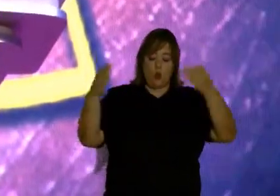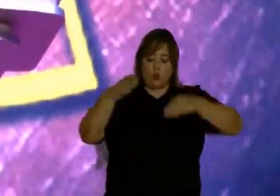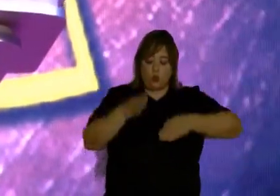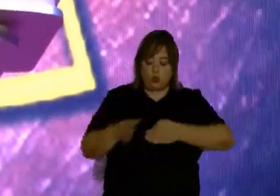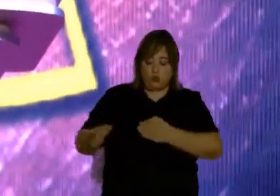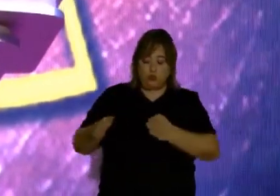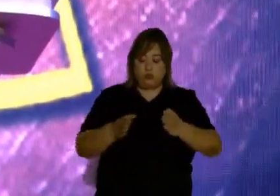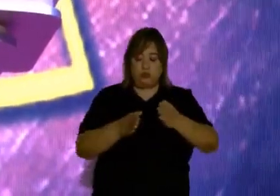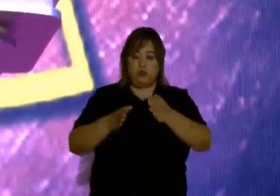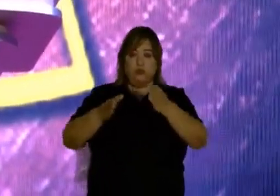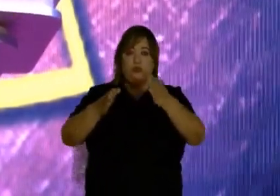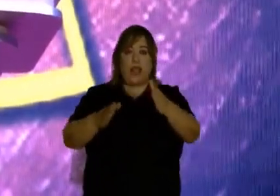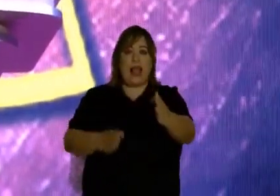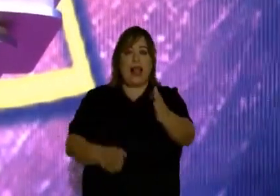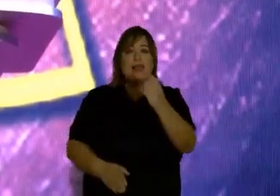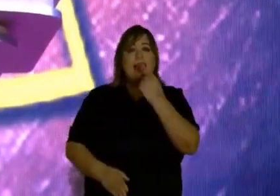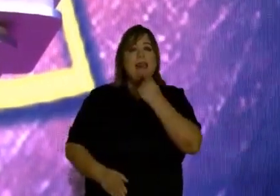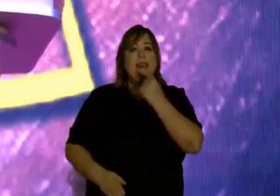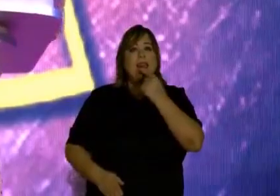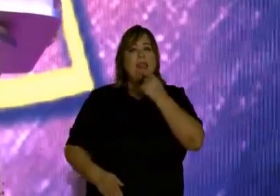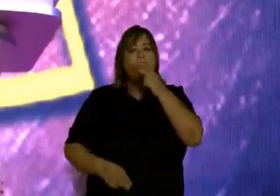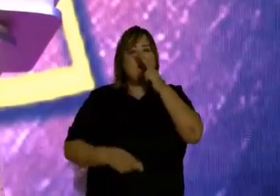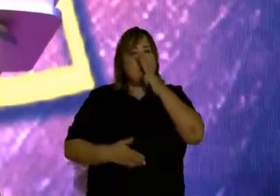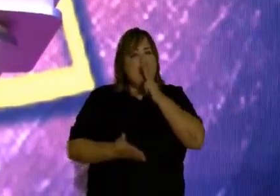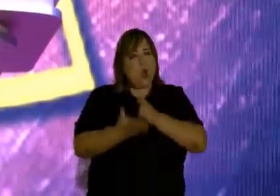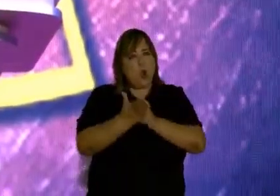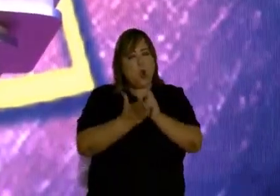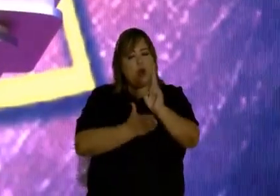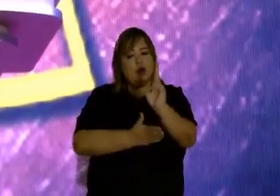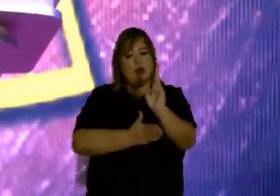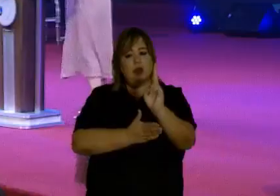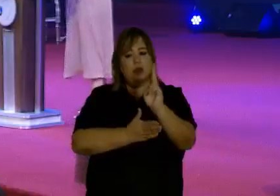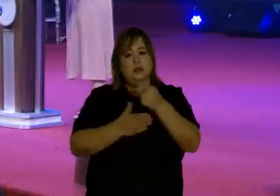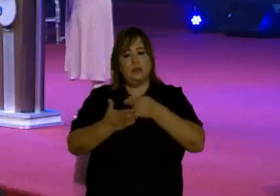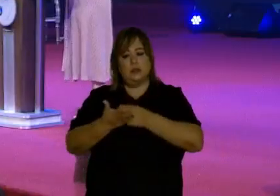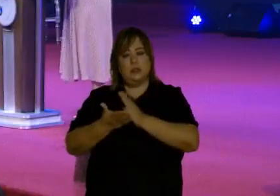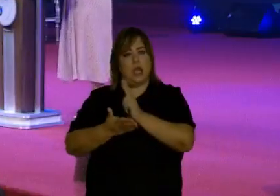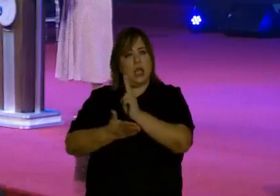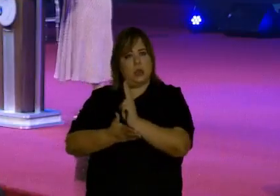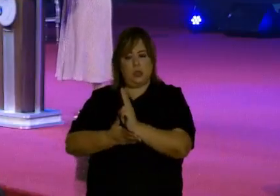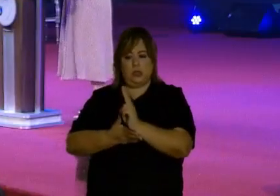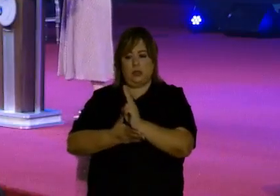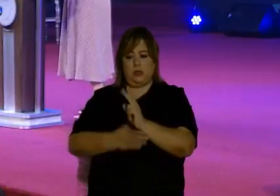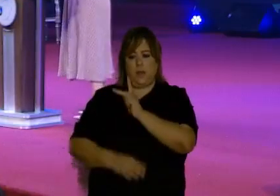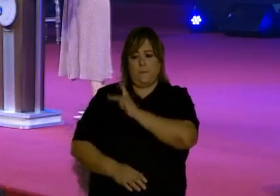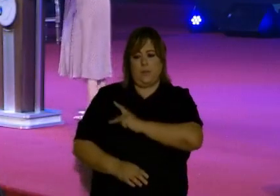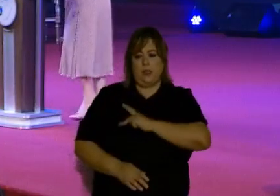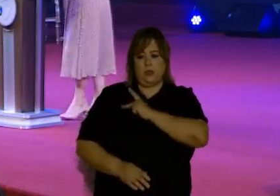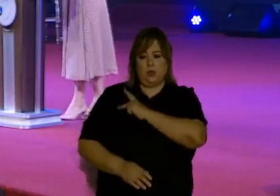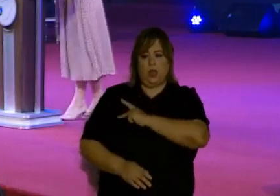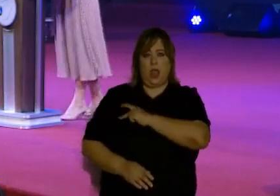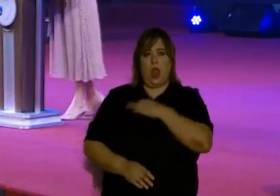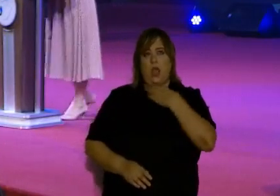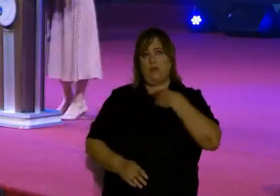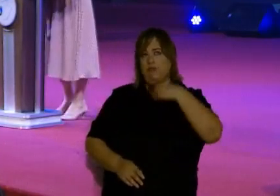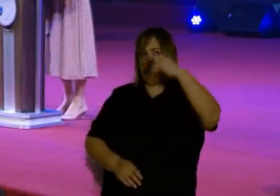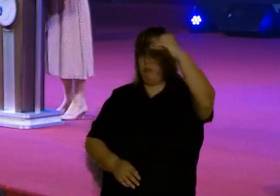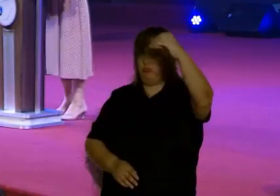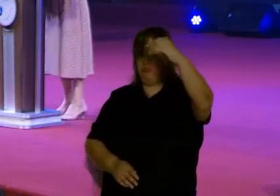proclama abiertamente y sinceramente a las multitudes, atraídas por su personalidad, se pasaba en los desiertos y en todas